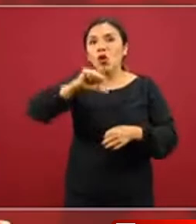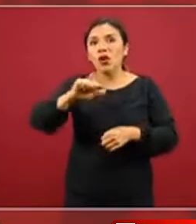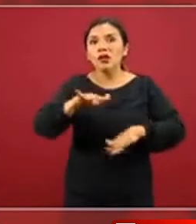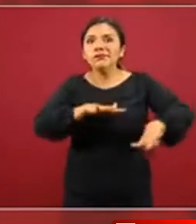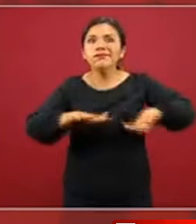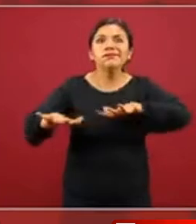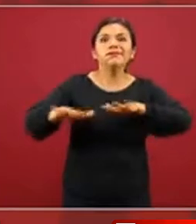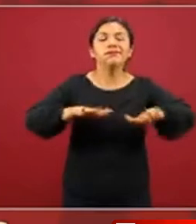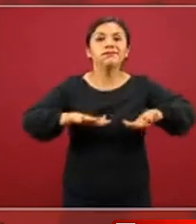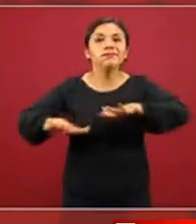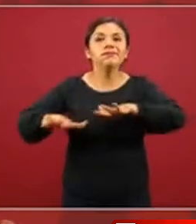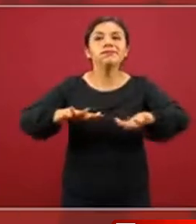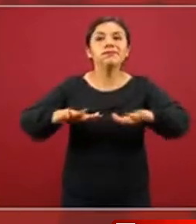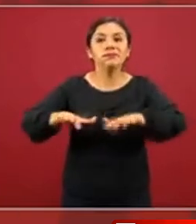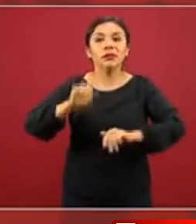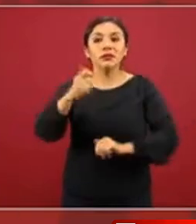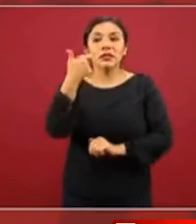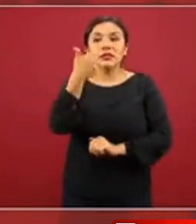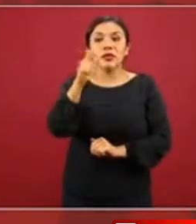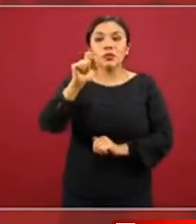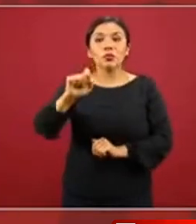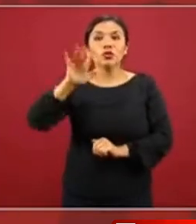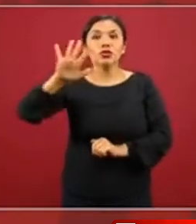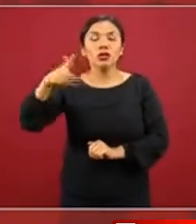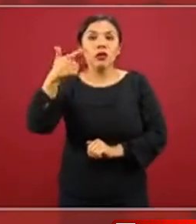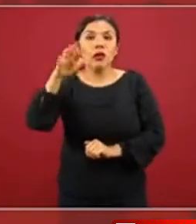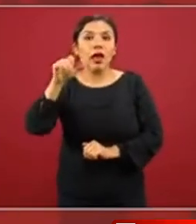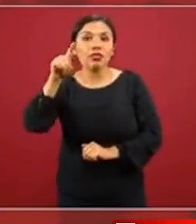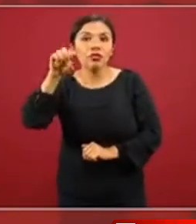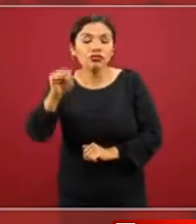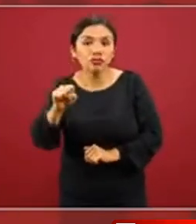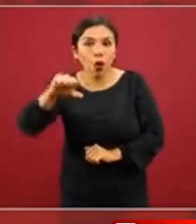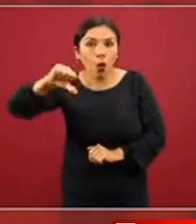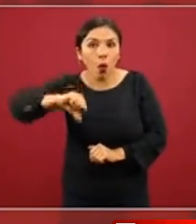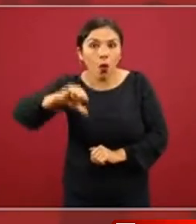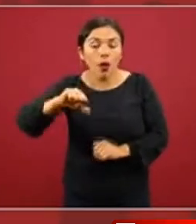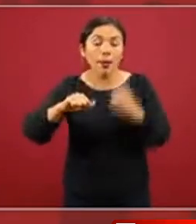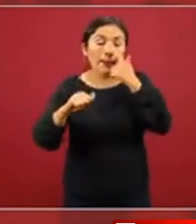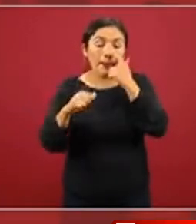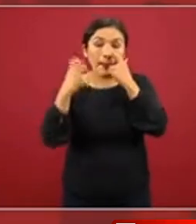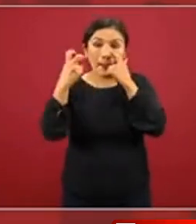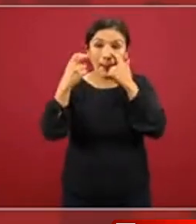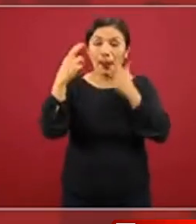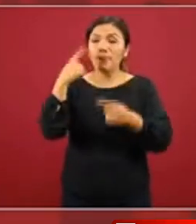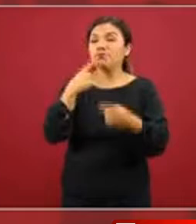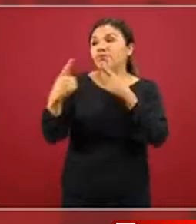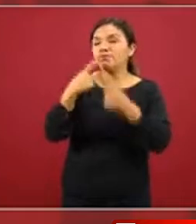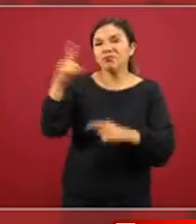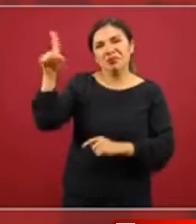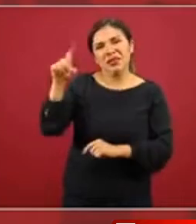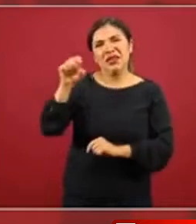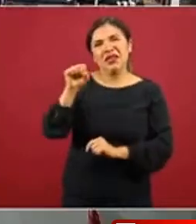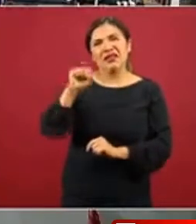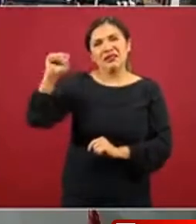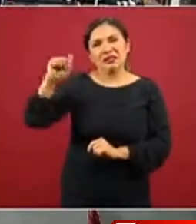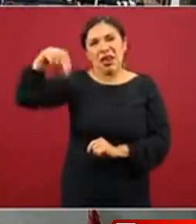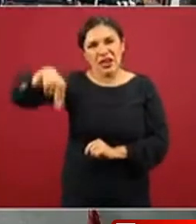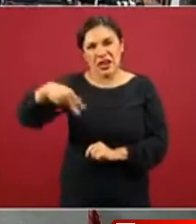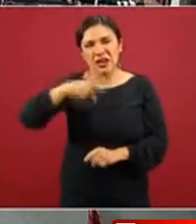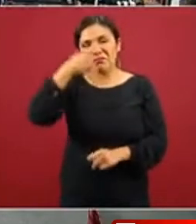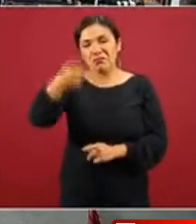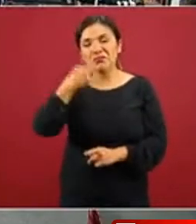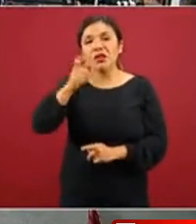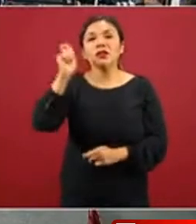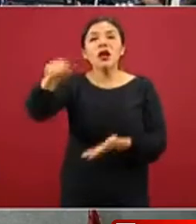sísmico de 7.5 grados en la escala de Richter, de acuerdo con el Servicio Sismológico Nacional, con epicentro en